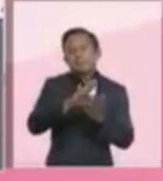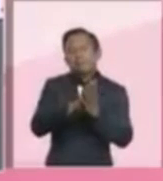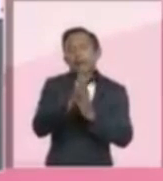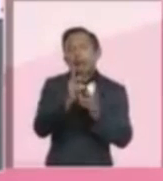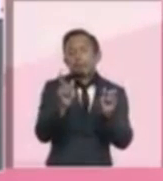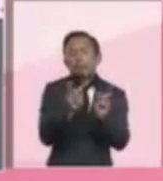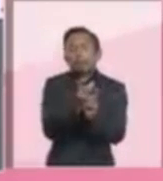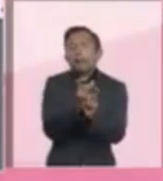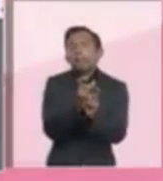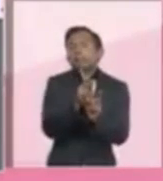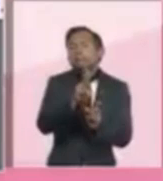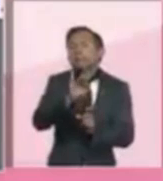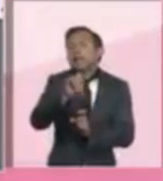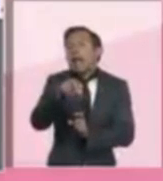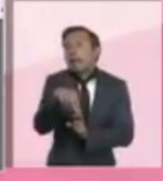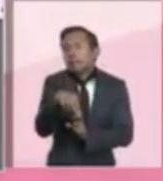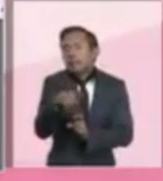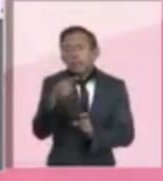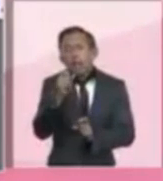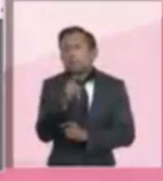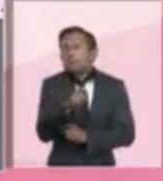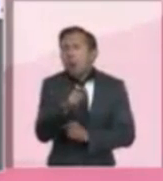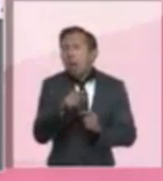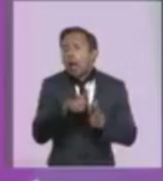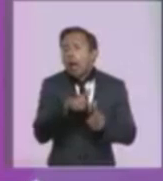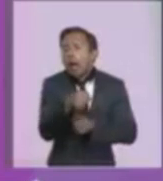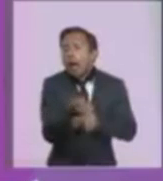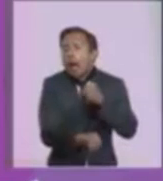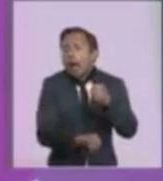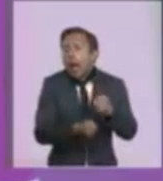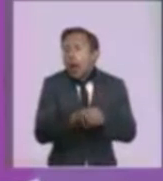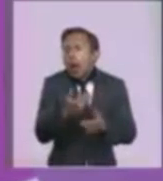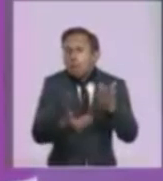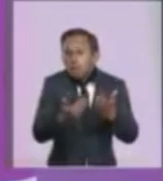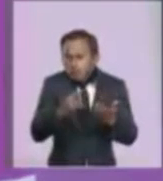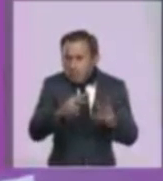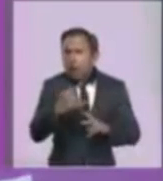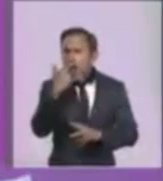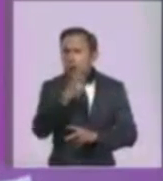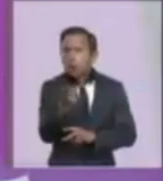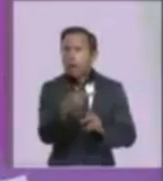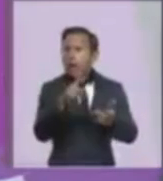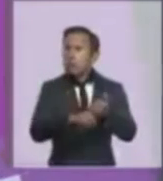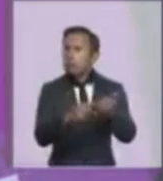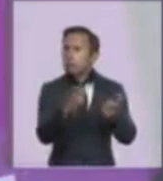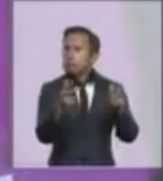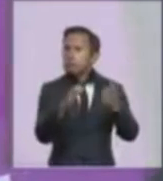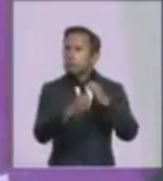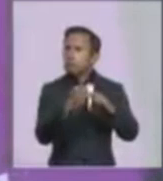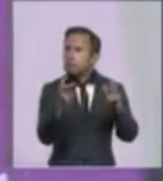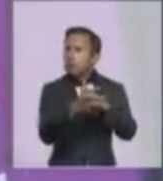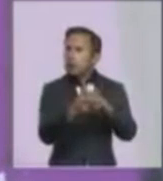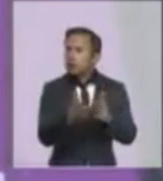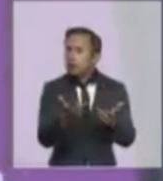atención de que estén peleándose. Bien. En aquel tiempo… Muy bien. Se acabó su tiempo, candidato,